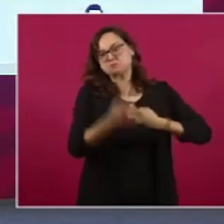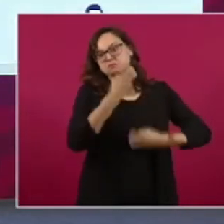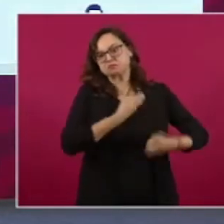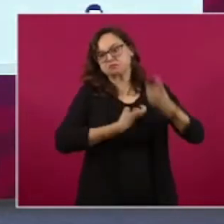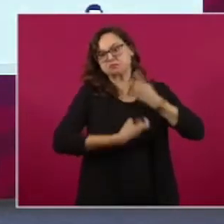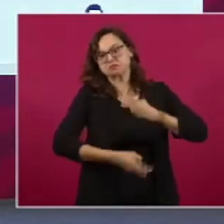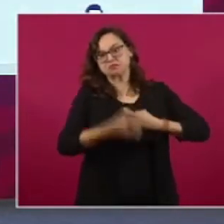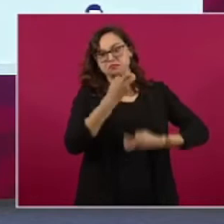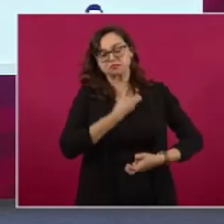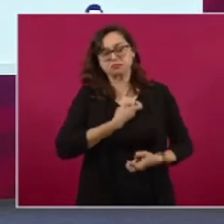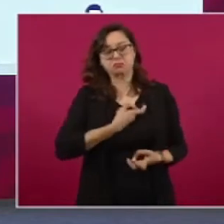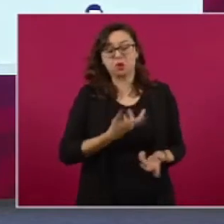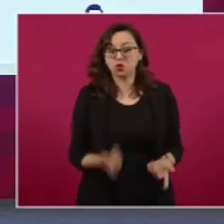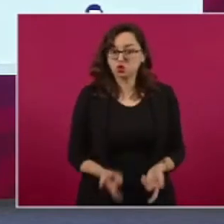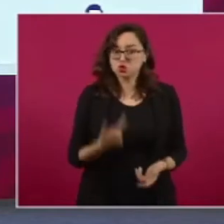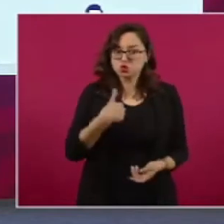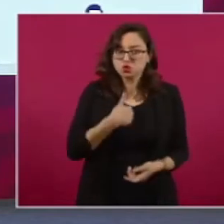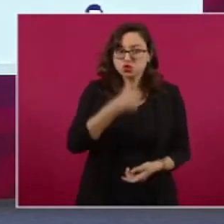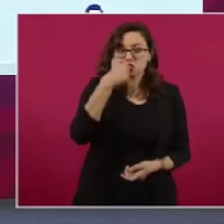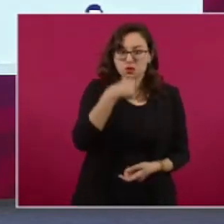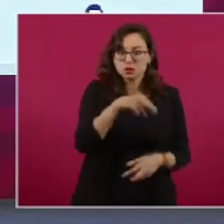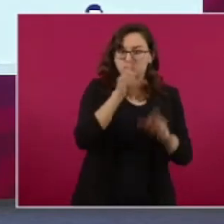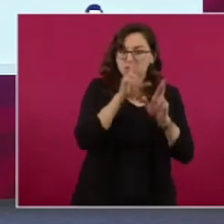aunque los respeto mucho,